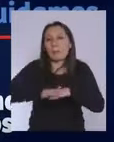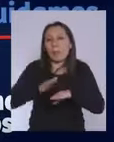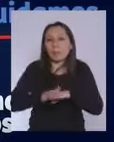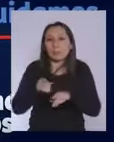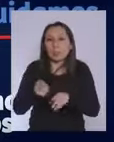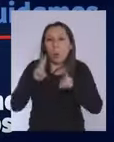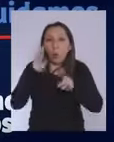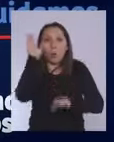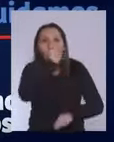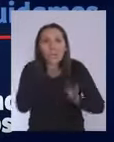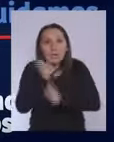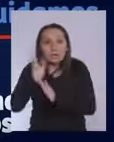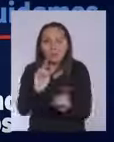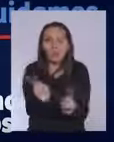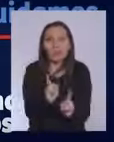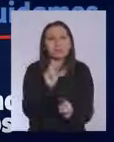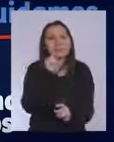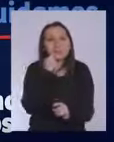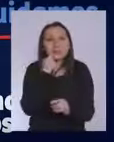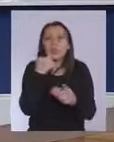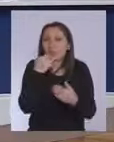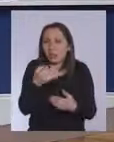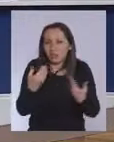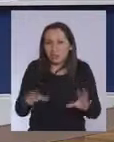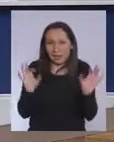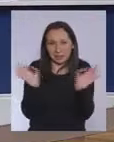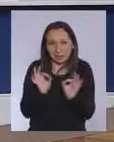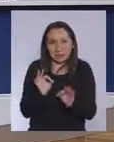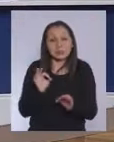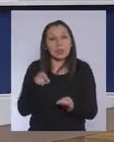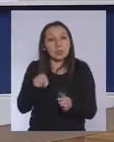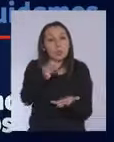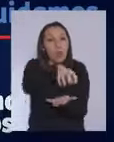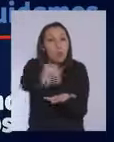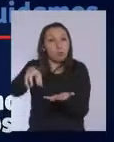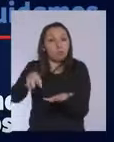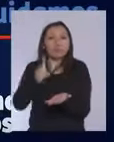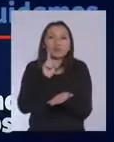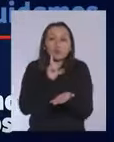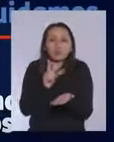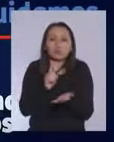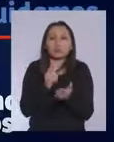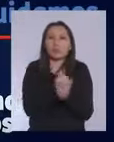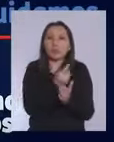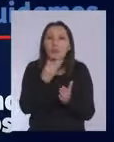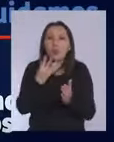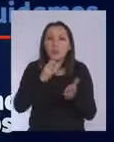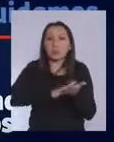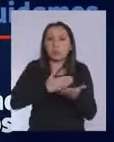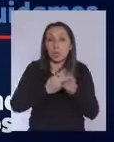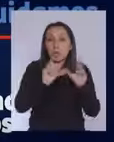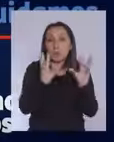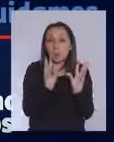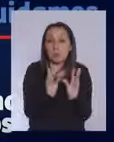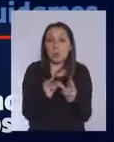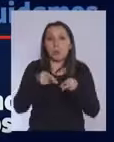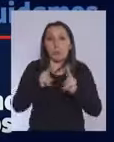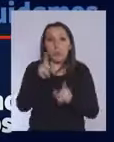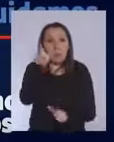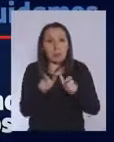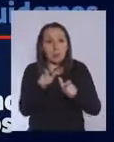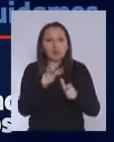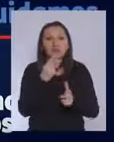ya ha señalado y lo ha señalado también la subsecretaria paula daza estas son comunas que tienen índices de salud que permiten que